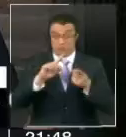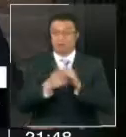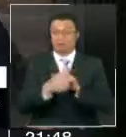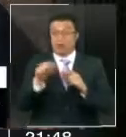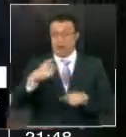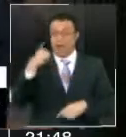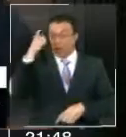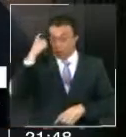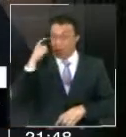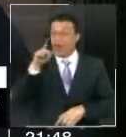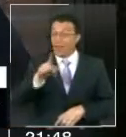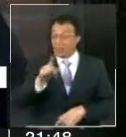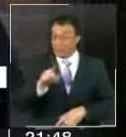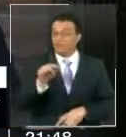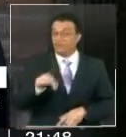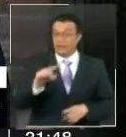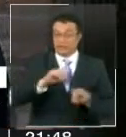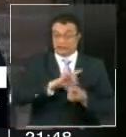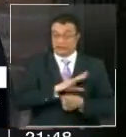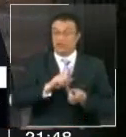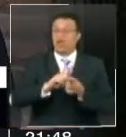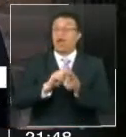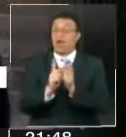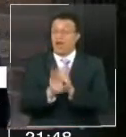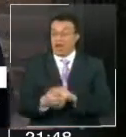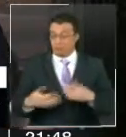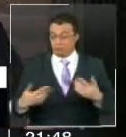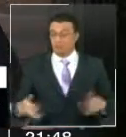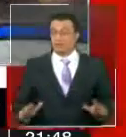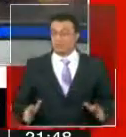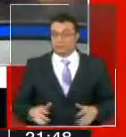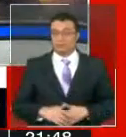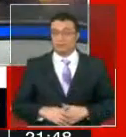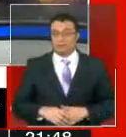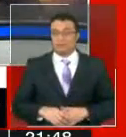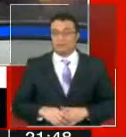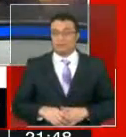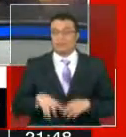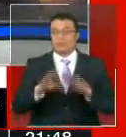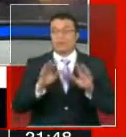que la política en Chile cambió. Ya no va a ser lo de antes.